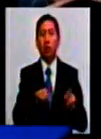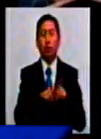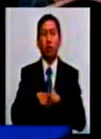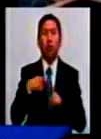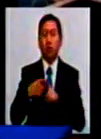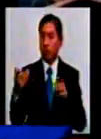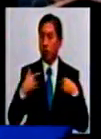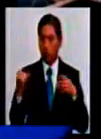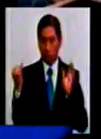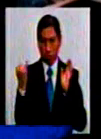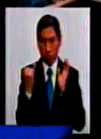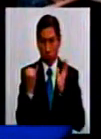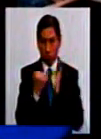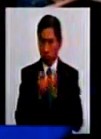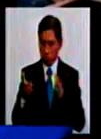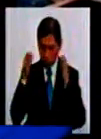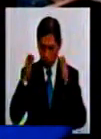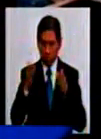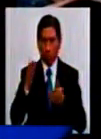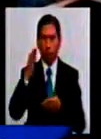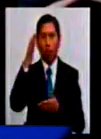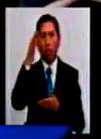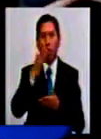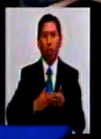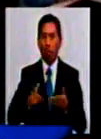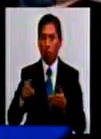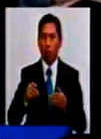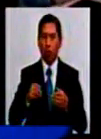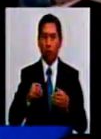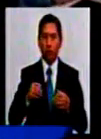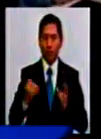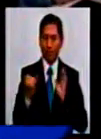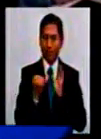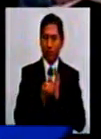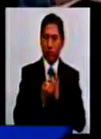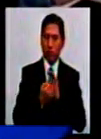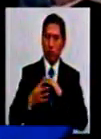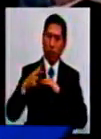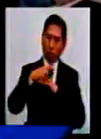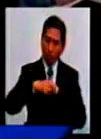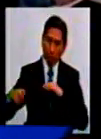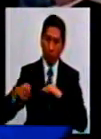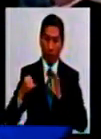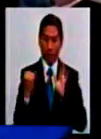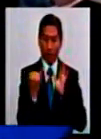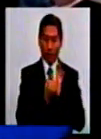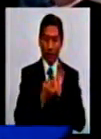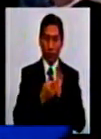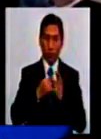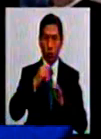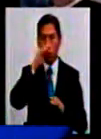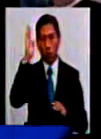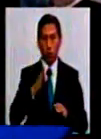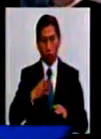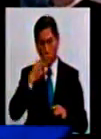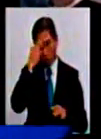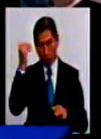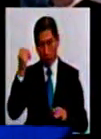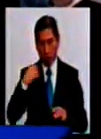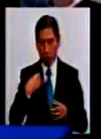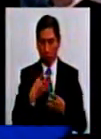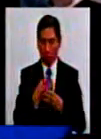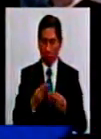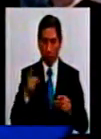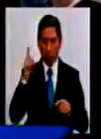también tiene una identidad cercenada, una identidad arrebatada una identidad jamás olvidada,